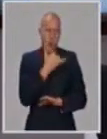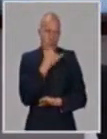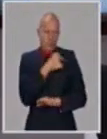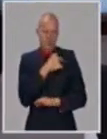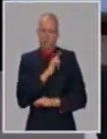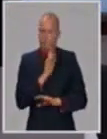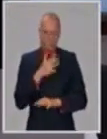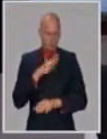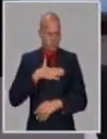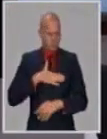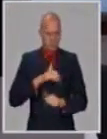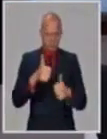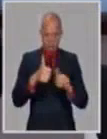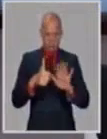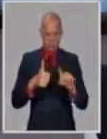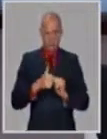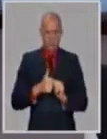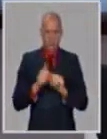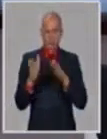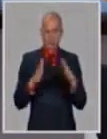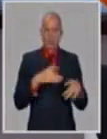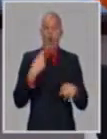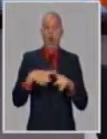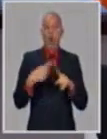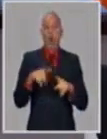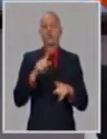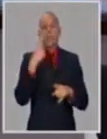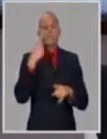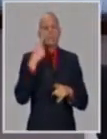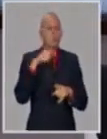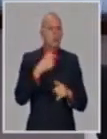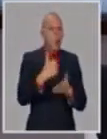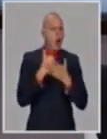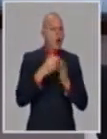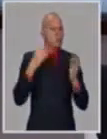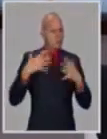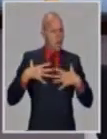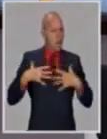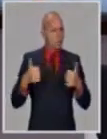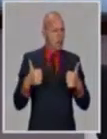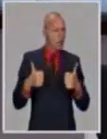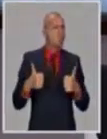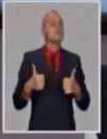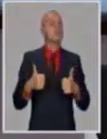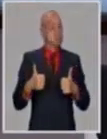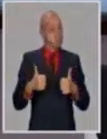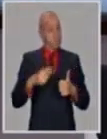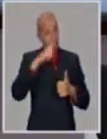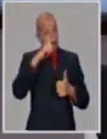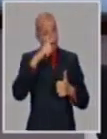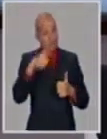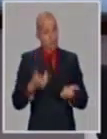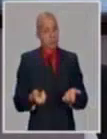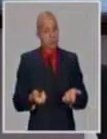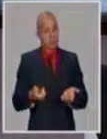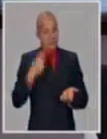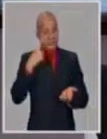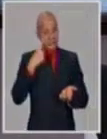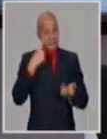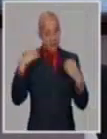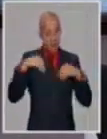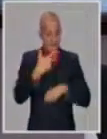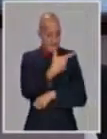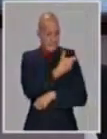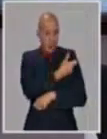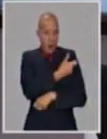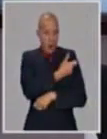también de los niveles de respuesta inmunológica que inducen nuestras vacunas. Entonces, a partir de esas evidencias, es que también se ha decidido